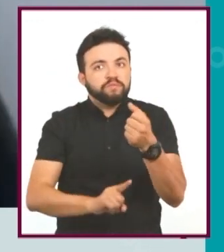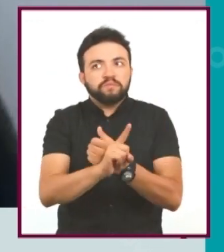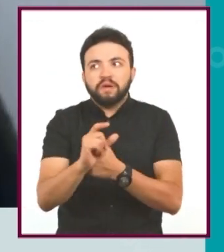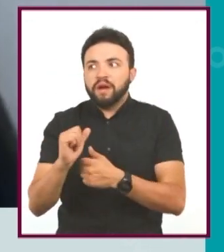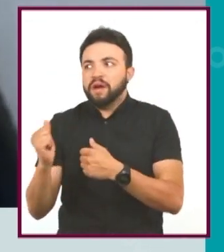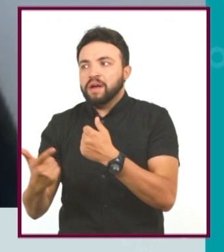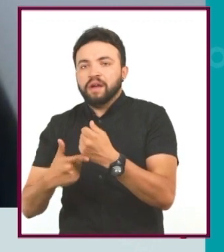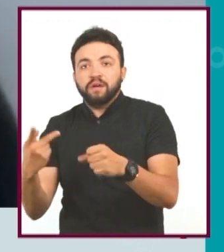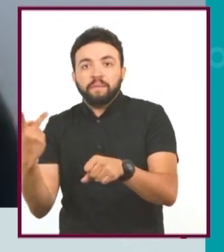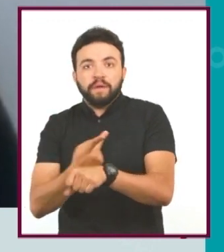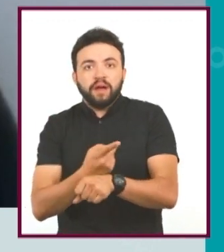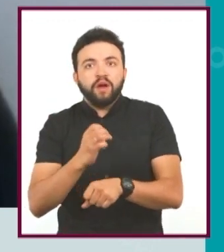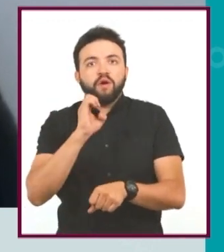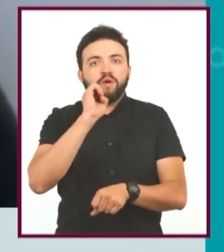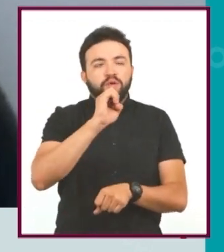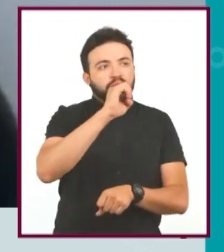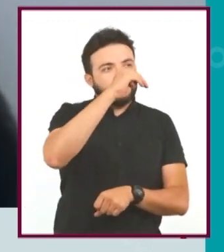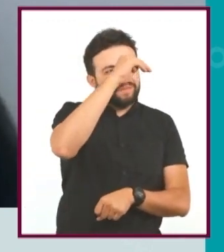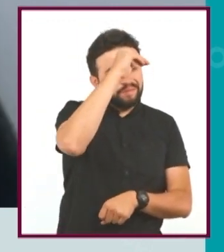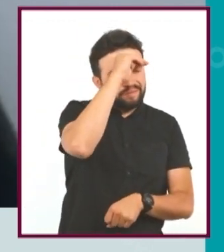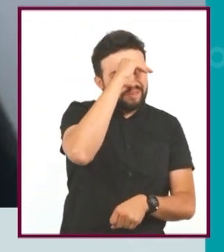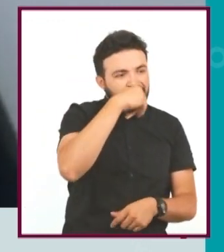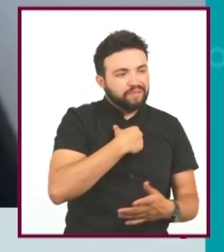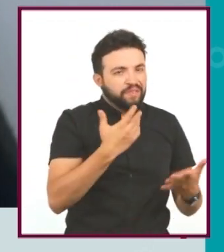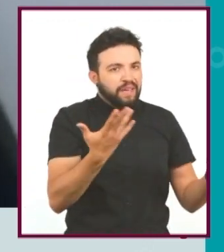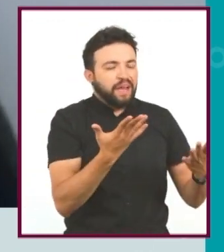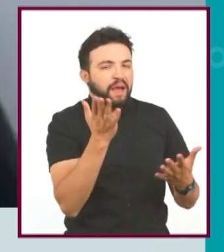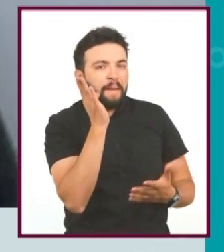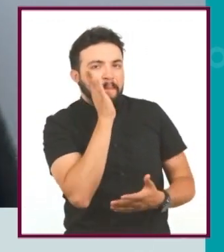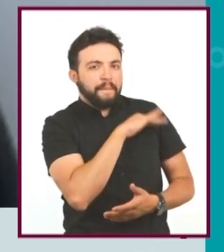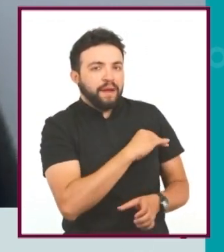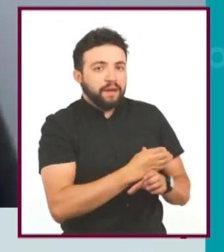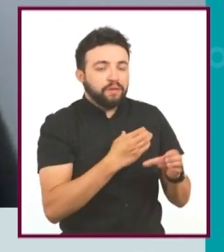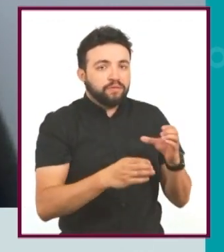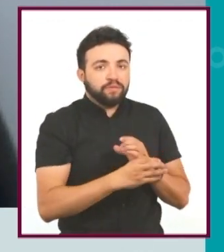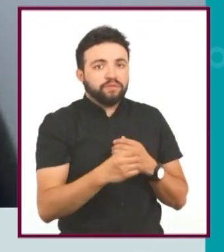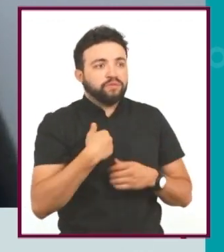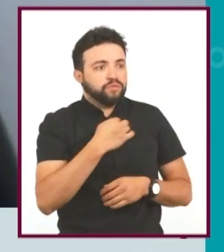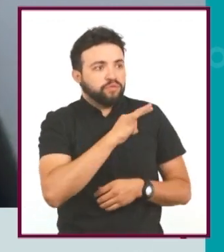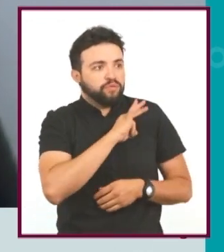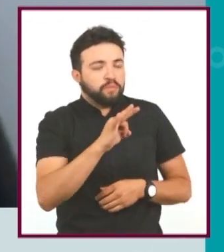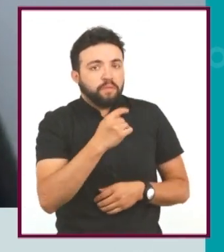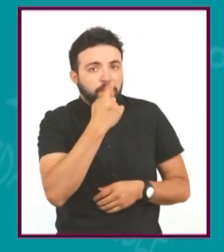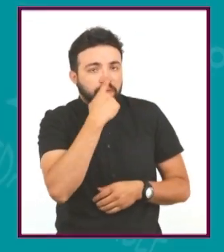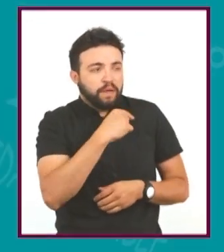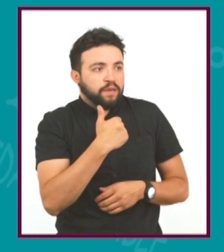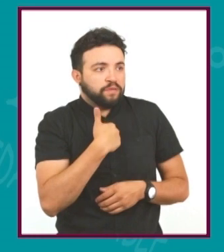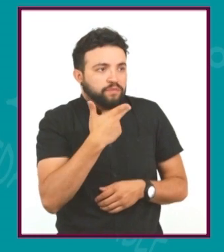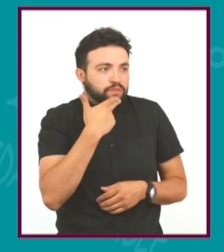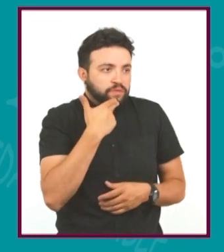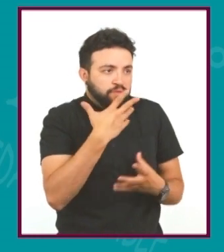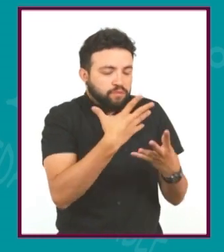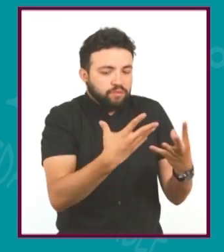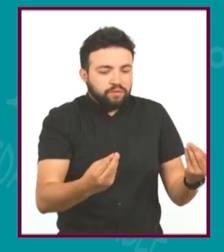o recapacitando alguna cosa que hice mal o que puedo llegar a hacer bien.